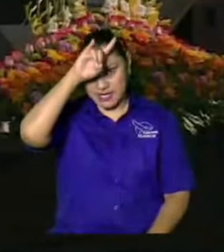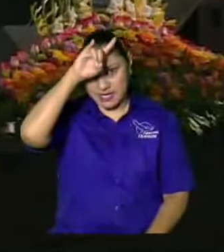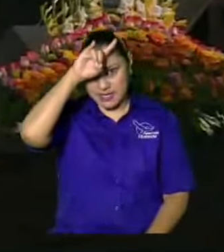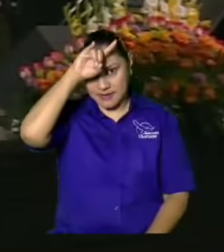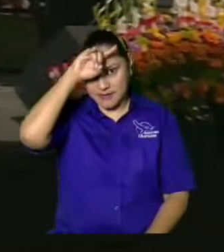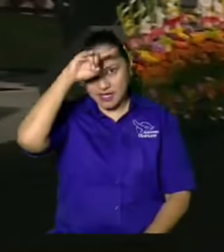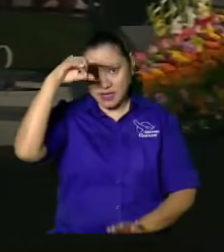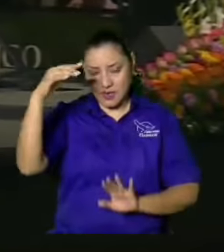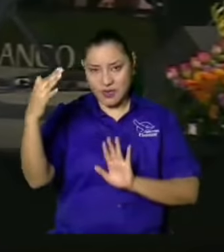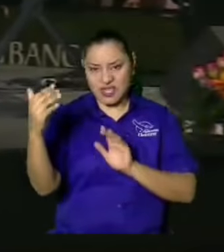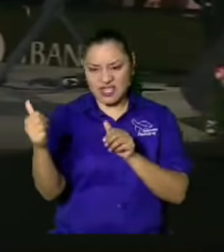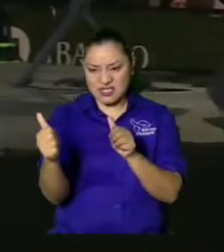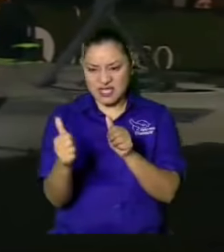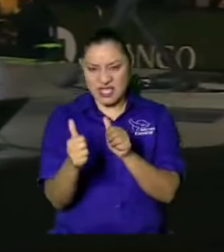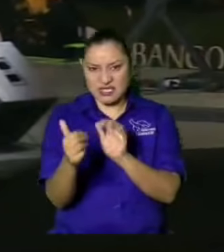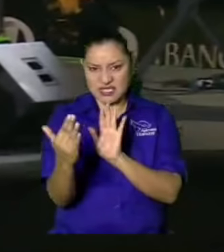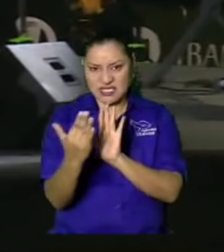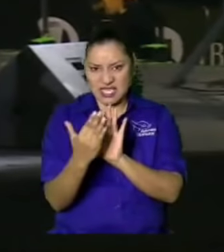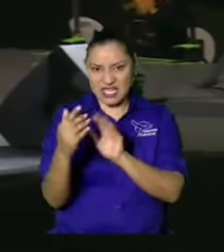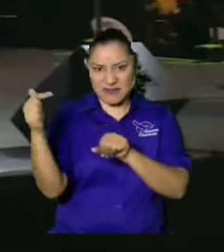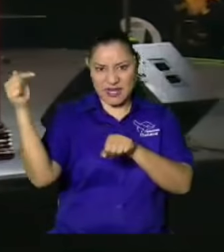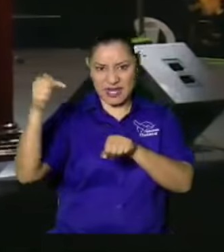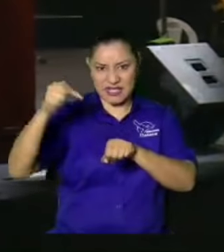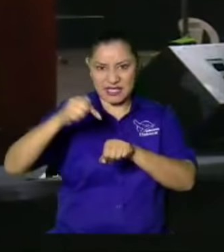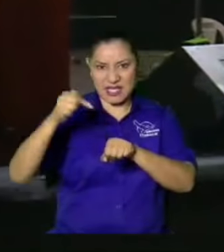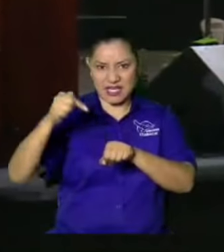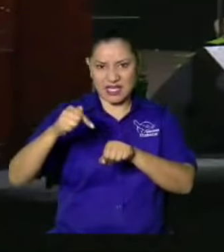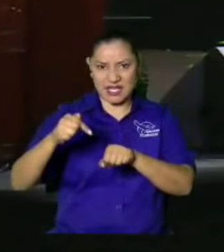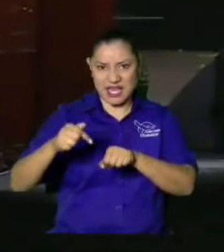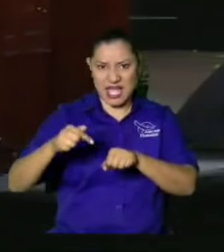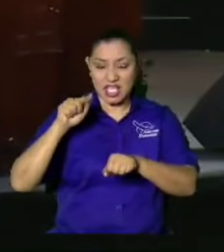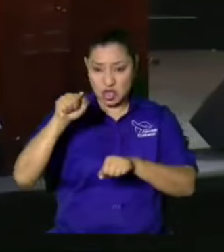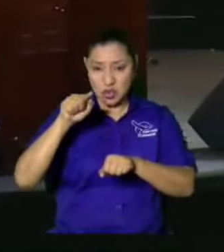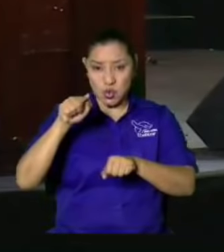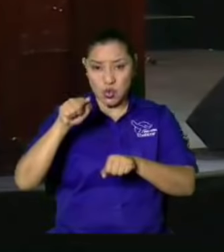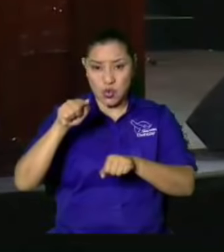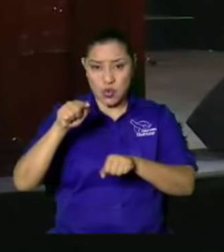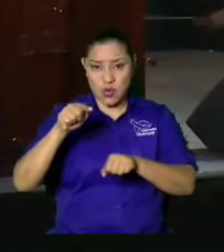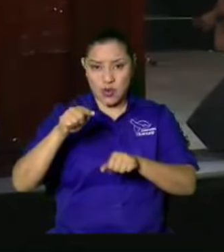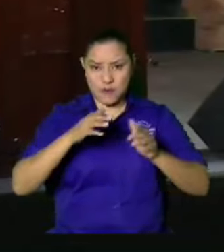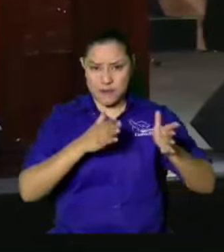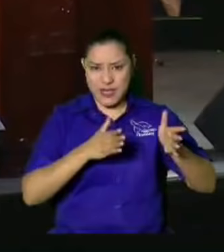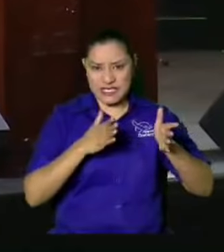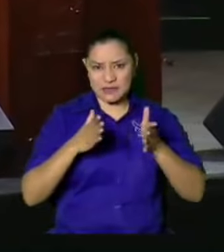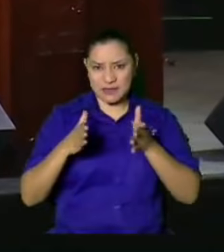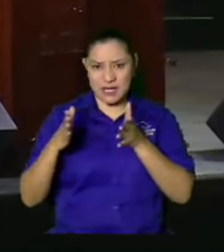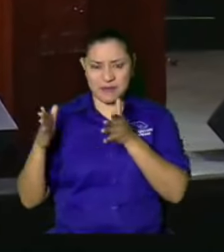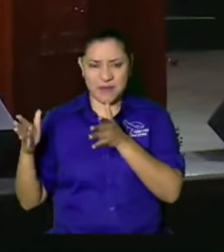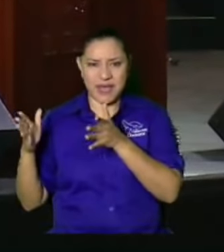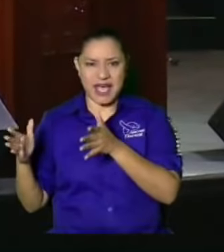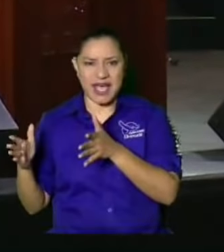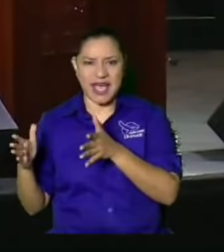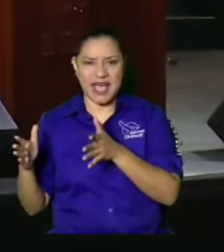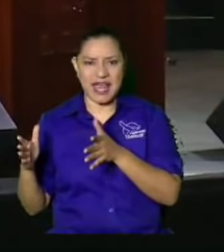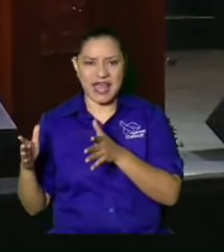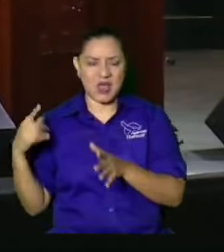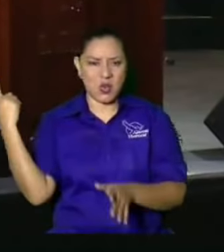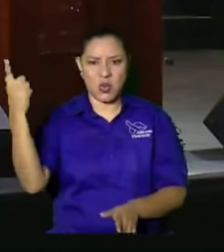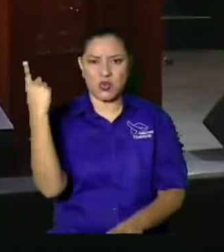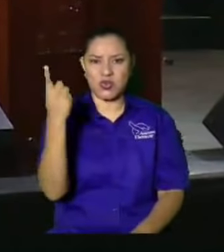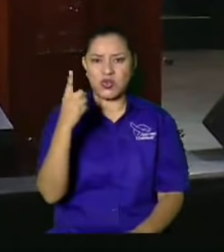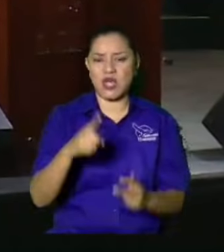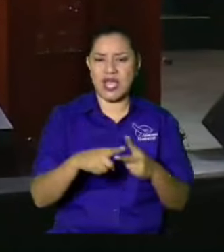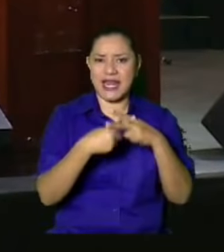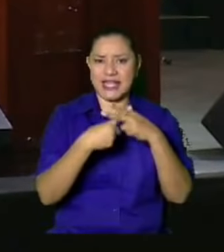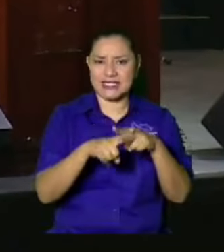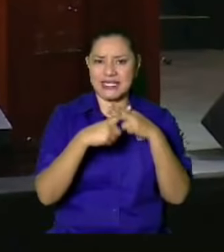cuando tu enemigo se acerque y te quiera atacar. Ah, ¿cómo vas a ir? Vas con el armamento, hermano, sofisticado,